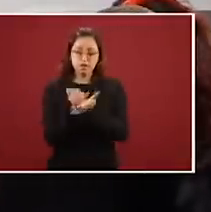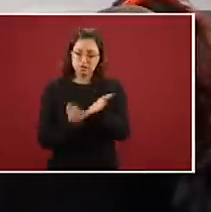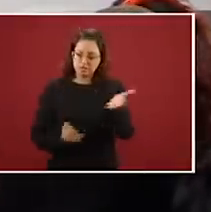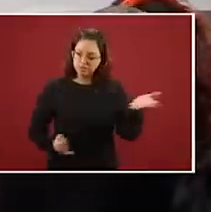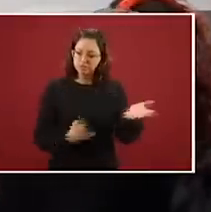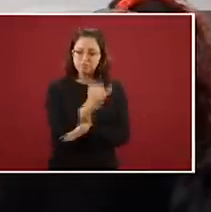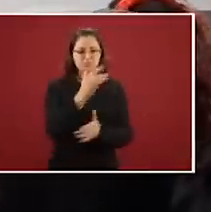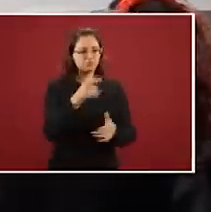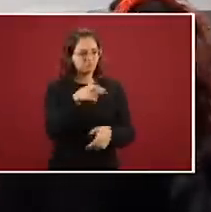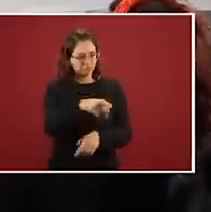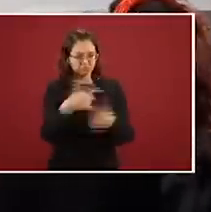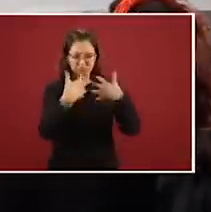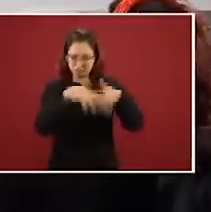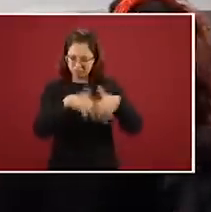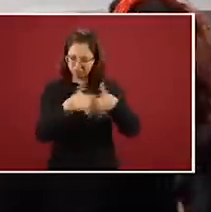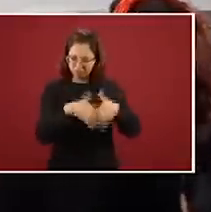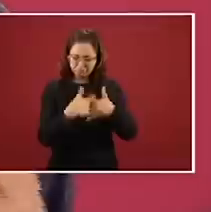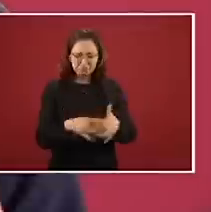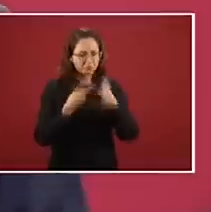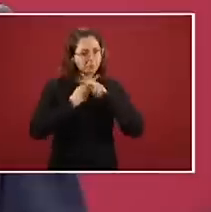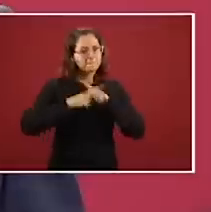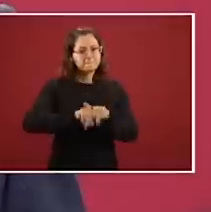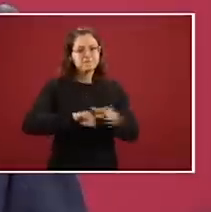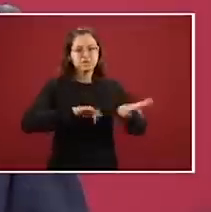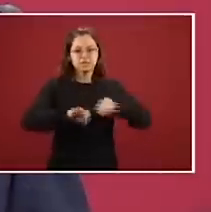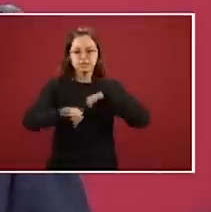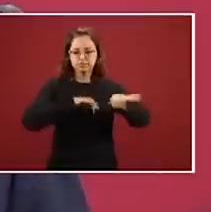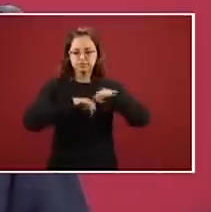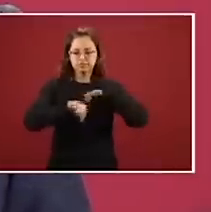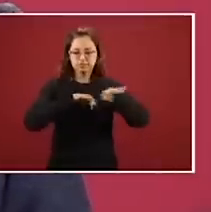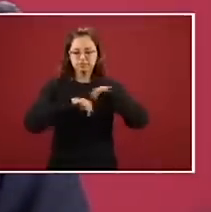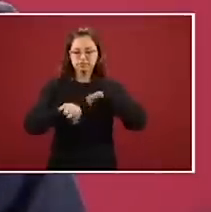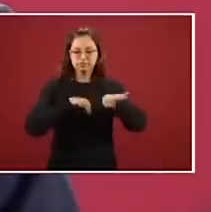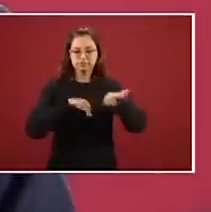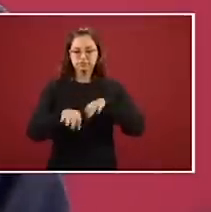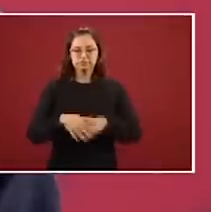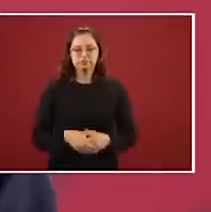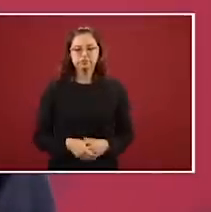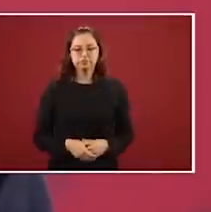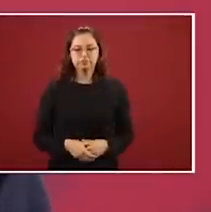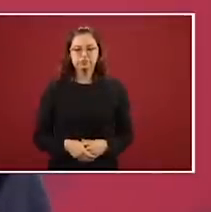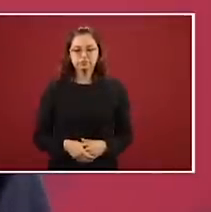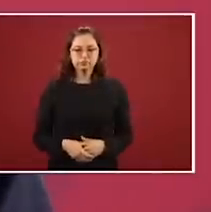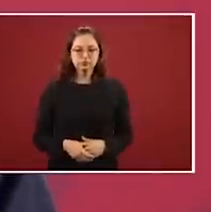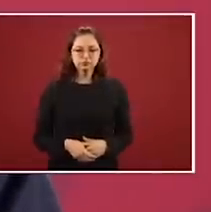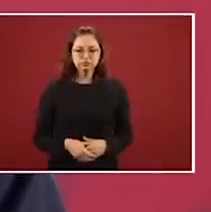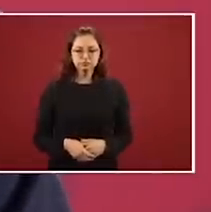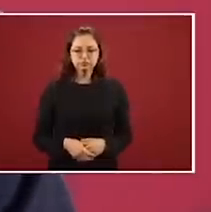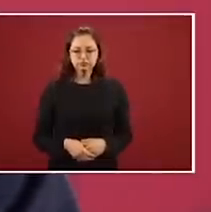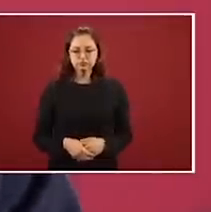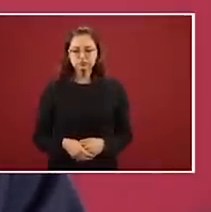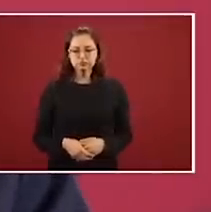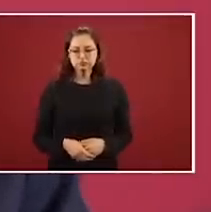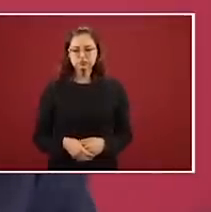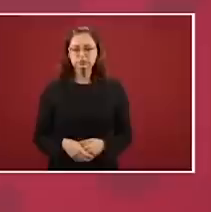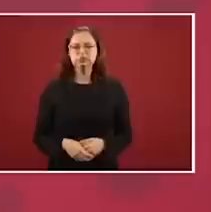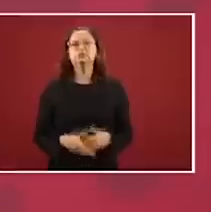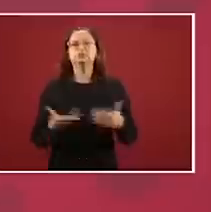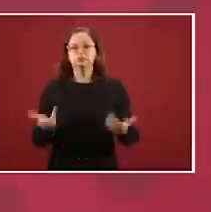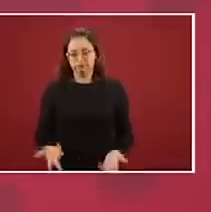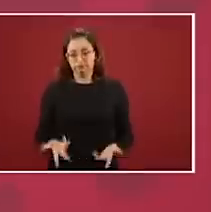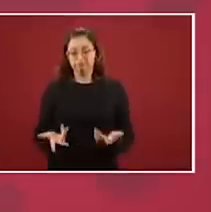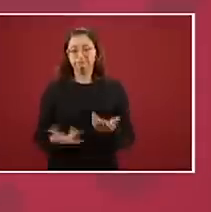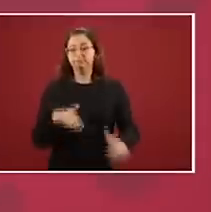andar, todas esas plantas, y vamos a tener